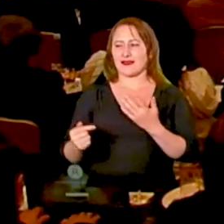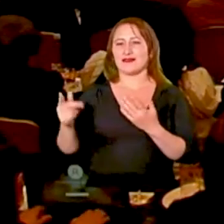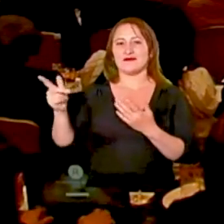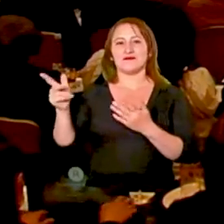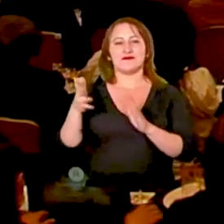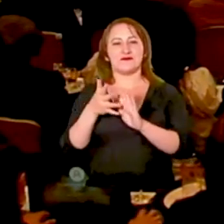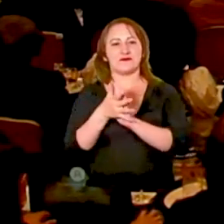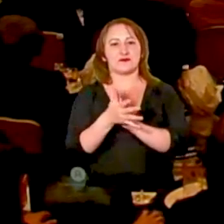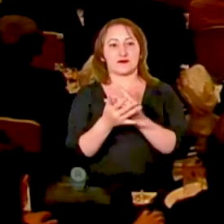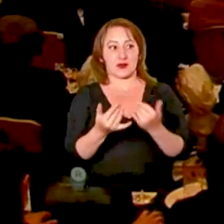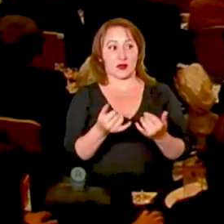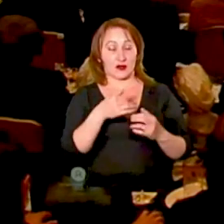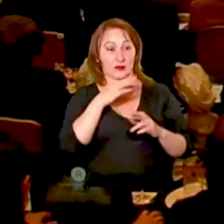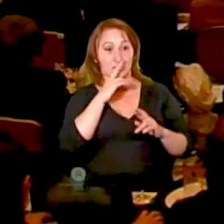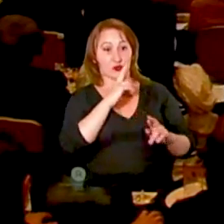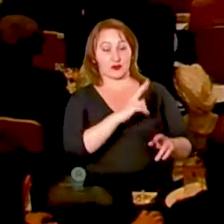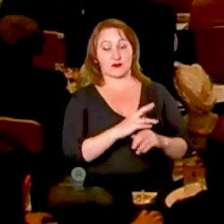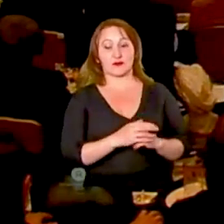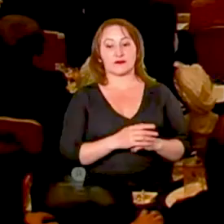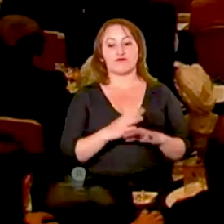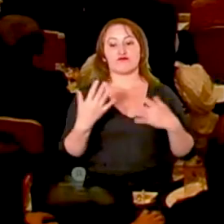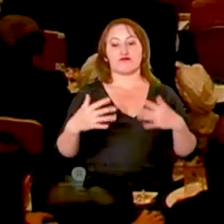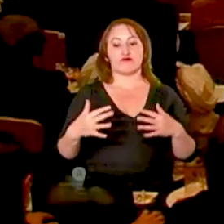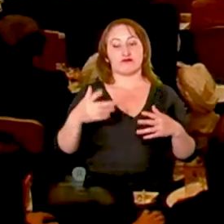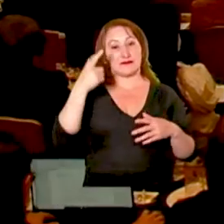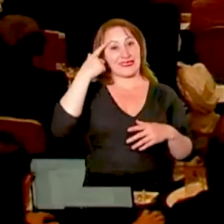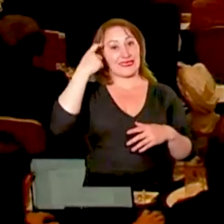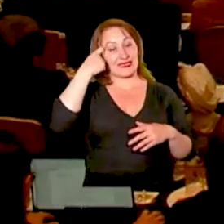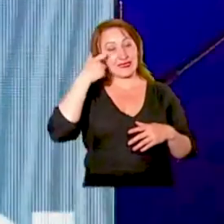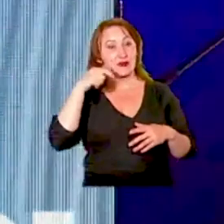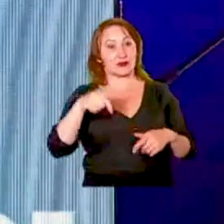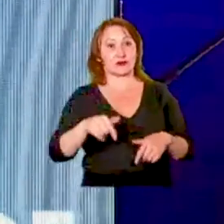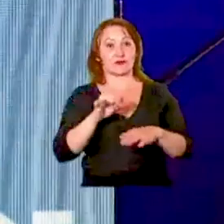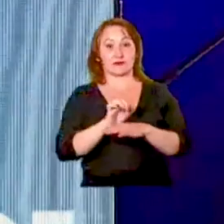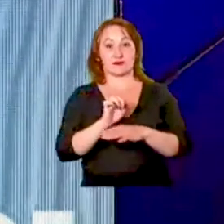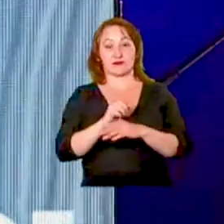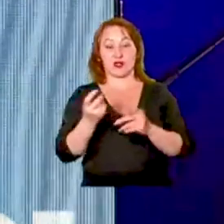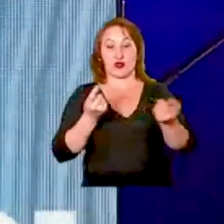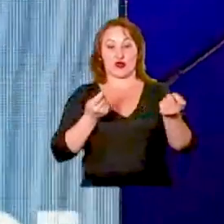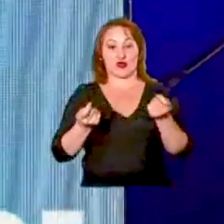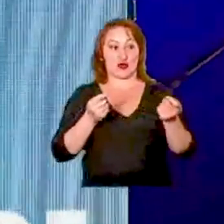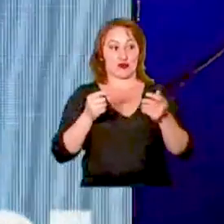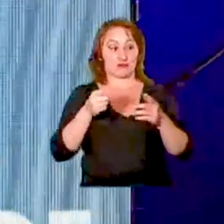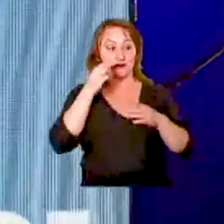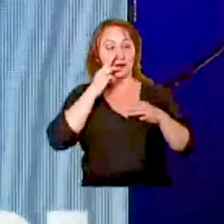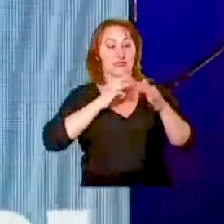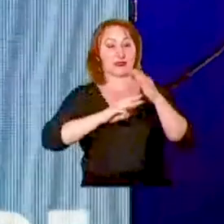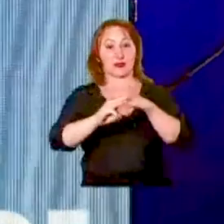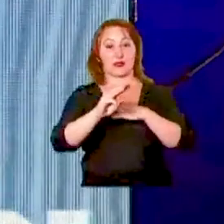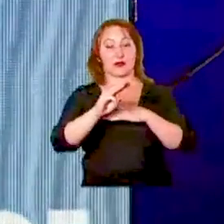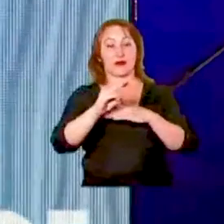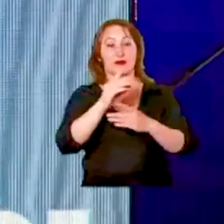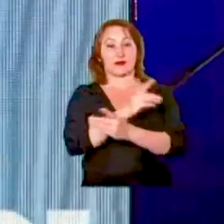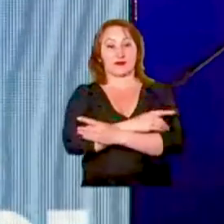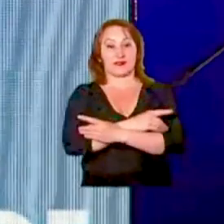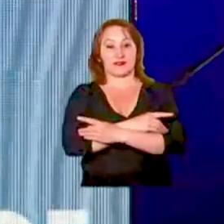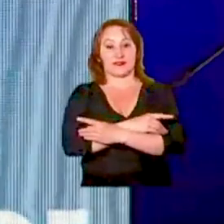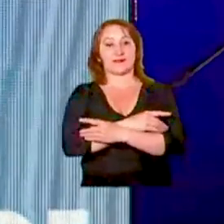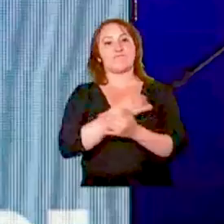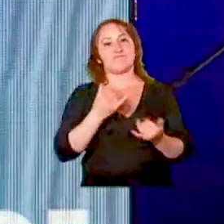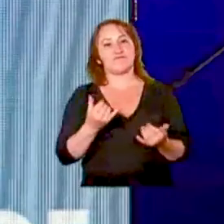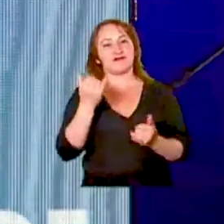intervenciones realizadas que responden a los retos en el ente de control frente a su misionalidad disciplinaria.